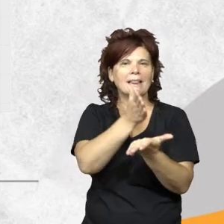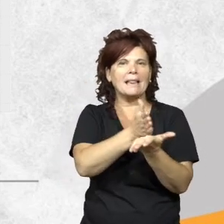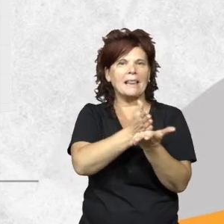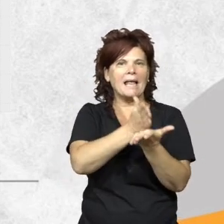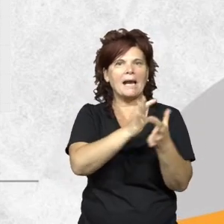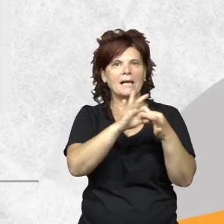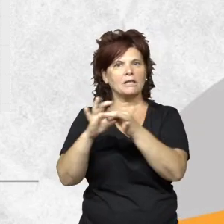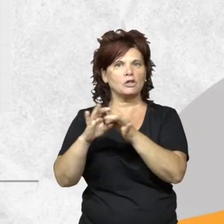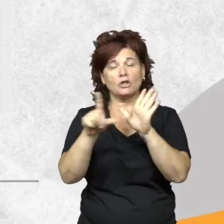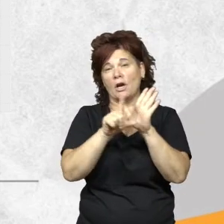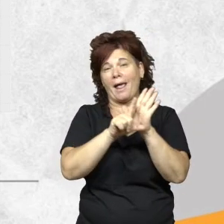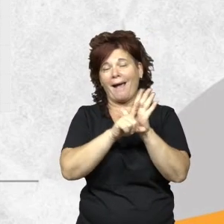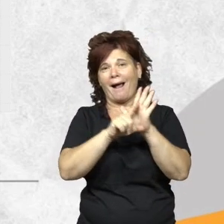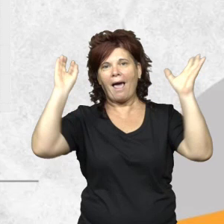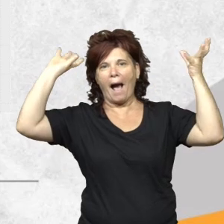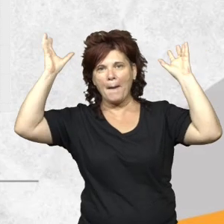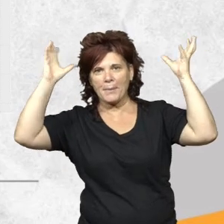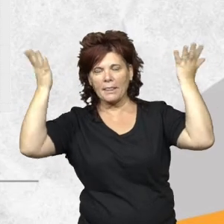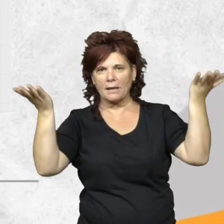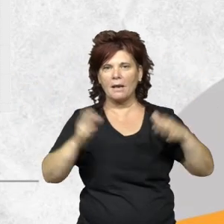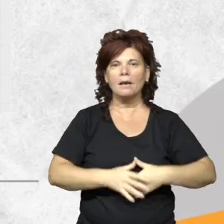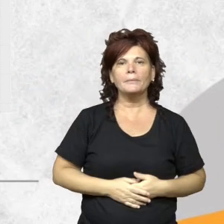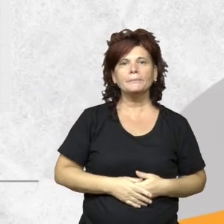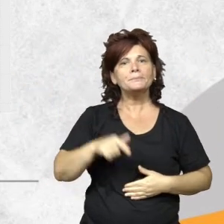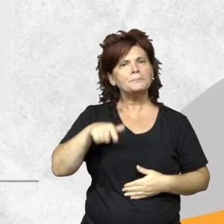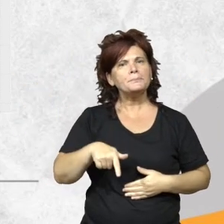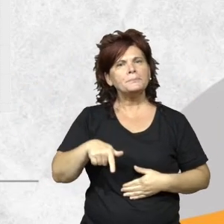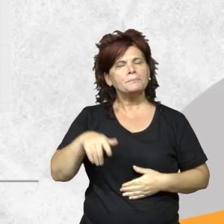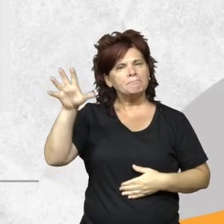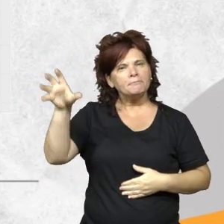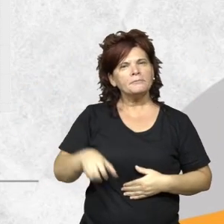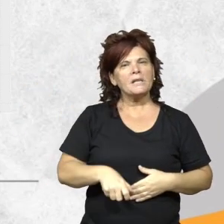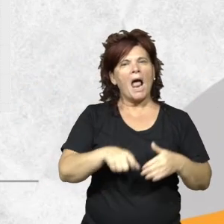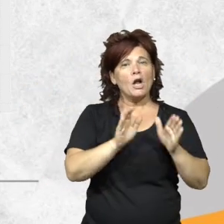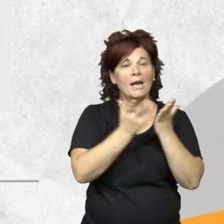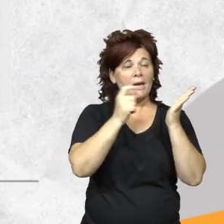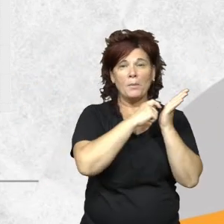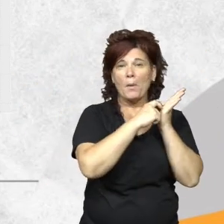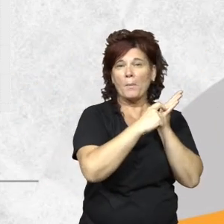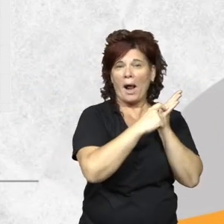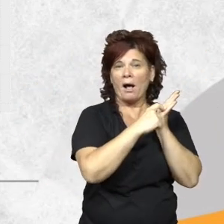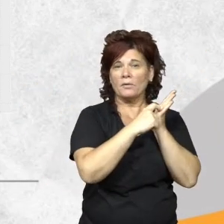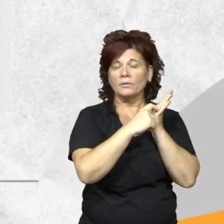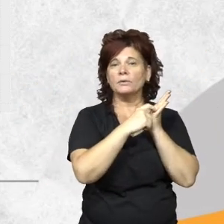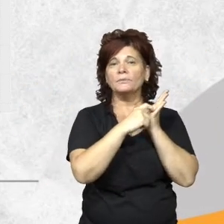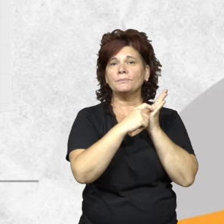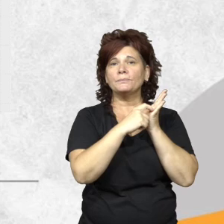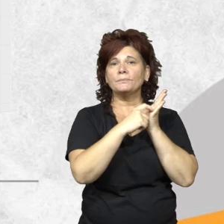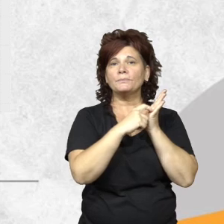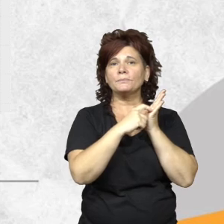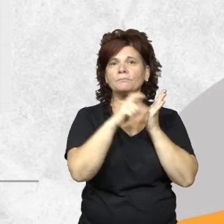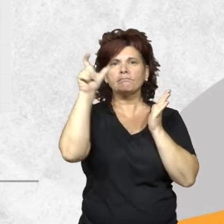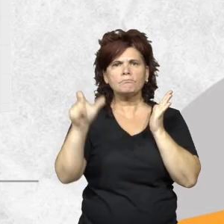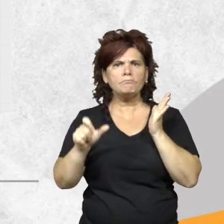en materia ambiental. Ahora les traigo un párrafo de un libro de don Alberto Brenes Córdoba. Él es el